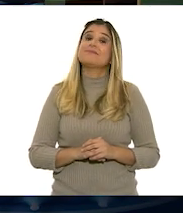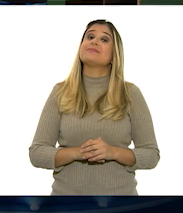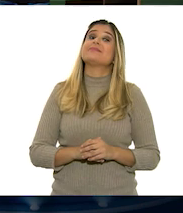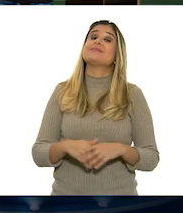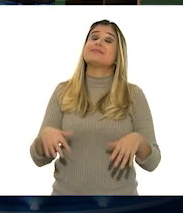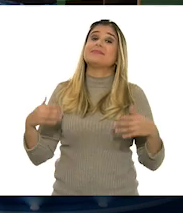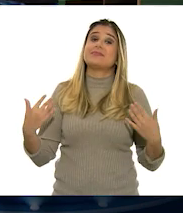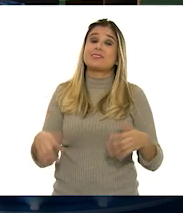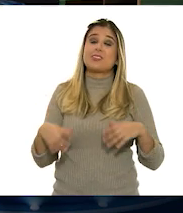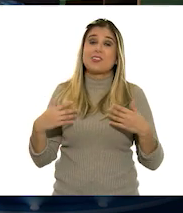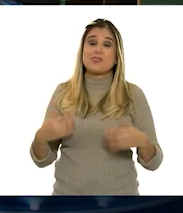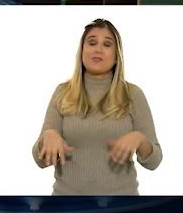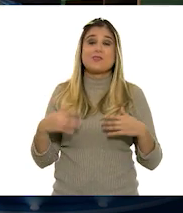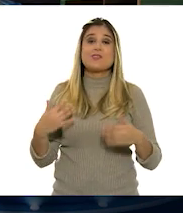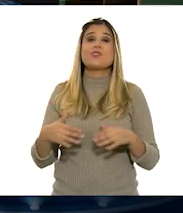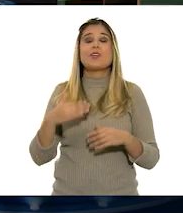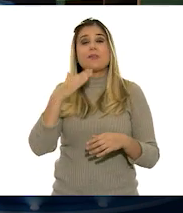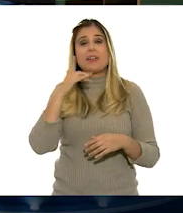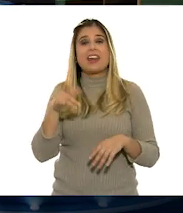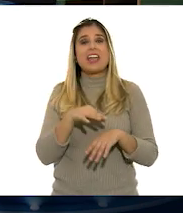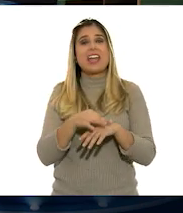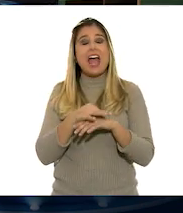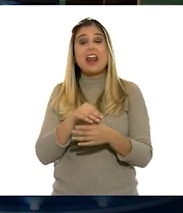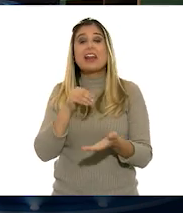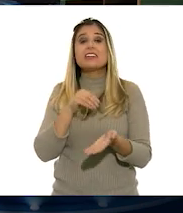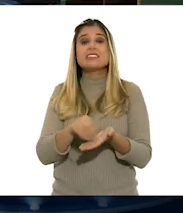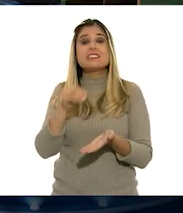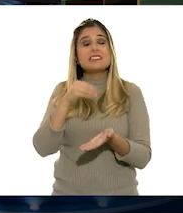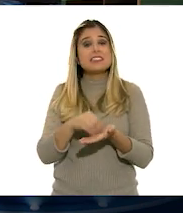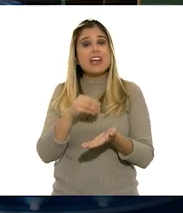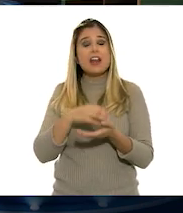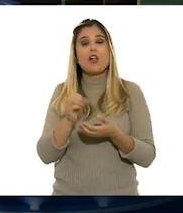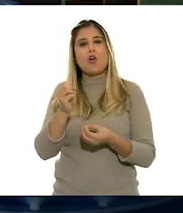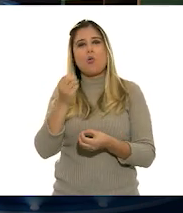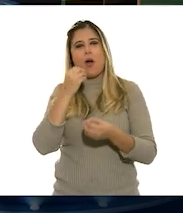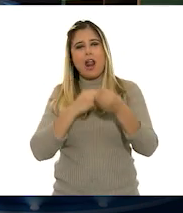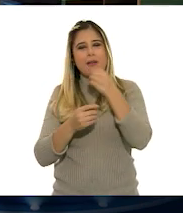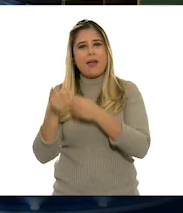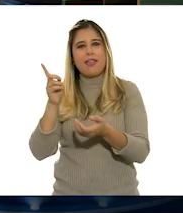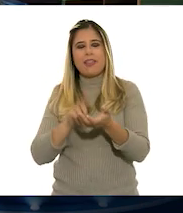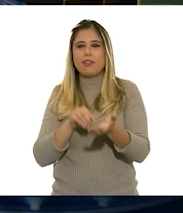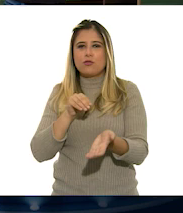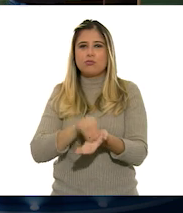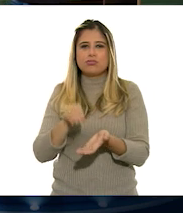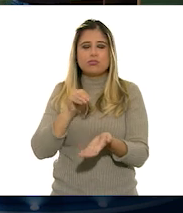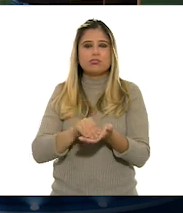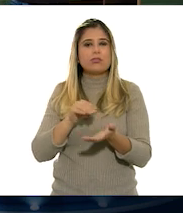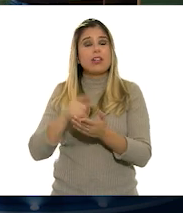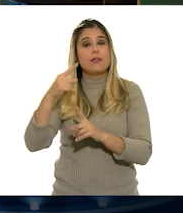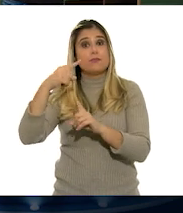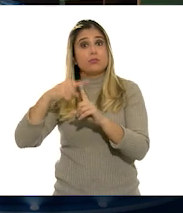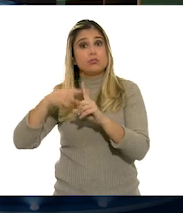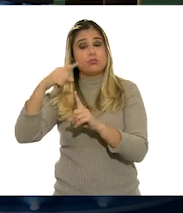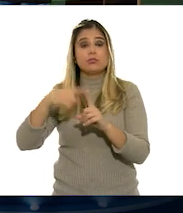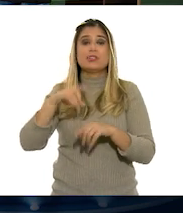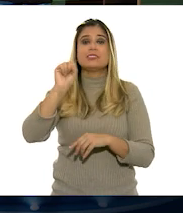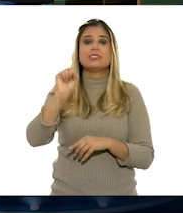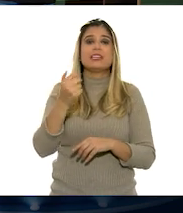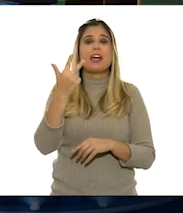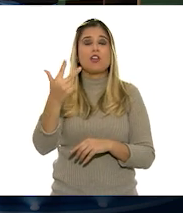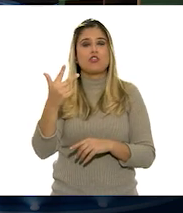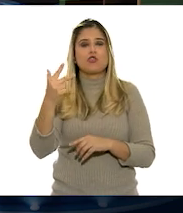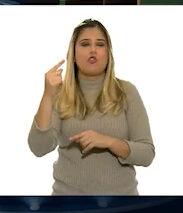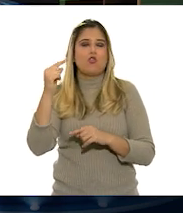Ay, órale. Bueno, pues entonces esto dice que la carne de cerdo o alimentos que contengan cerdo, la temperatura es de 68